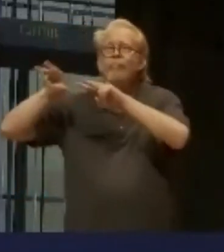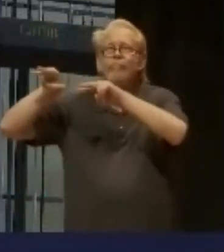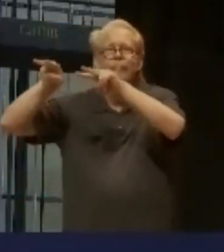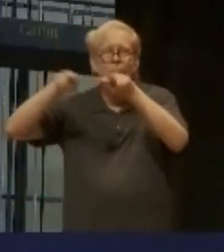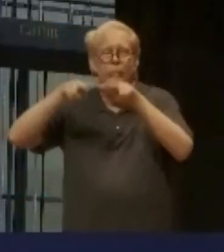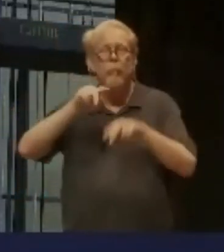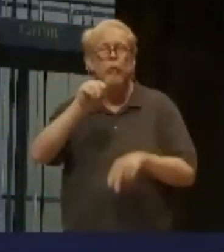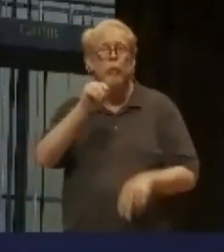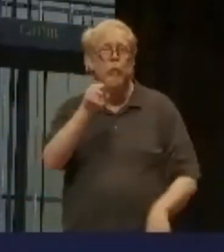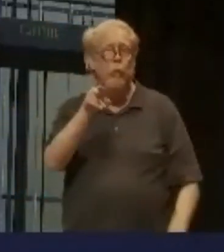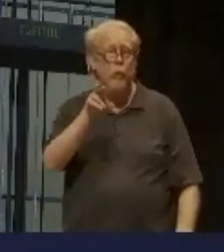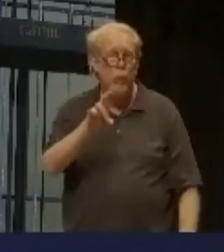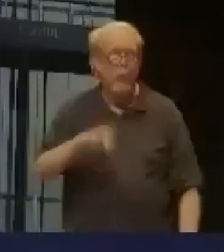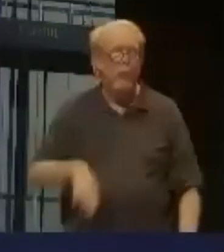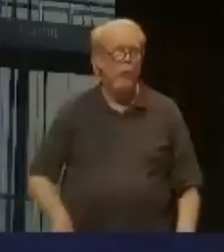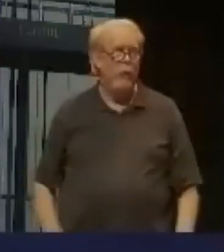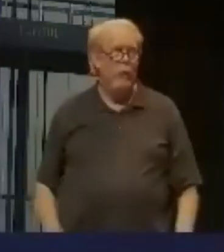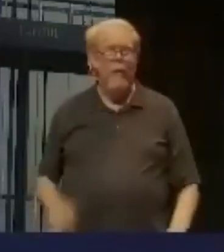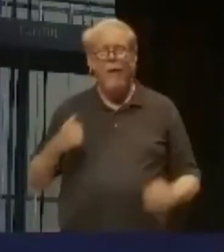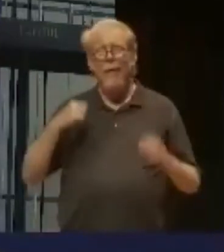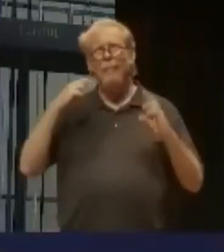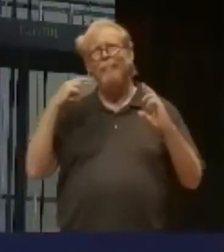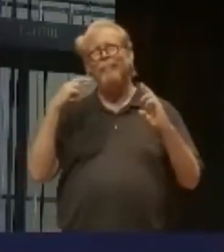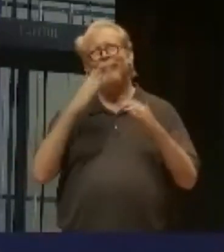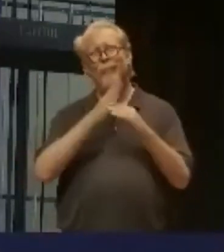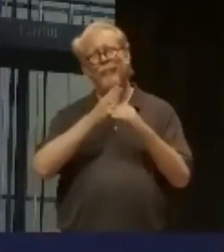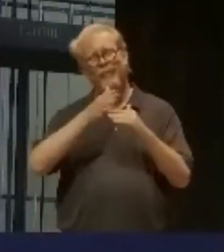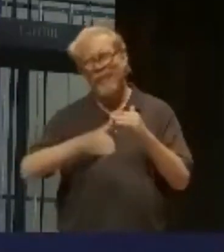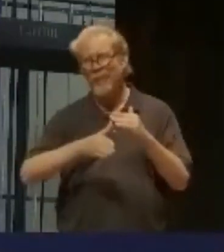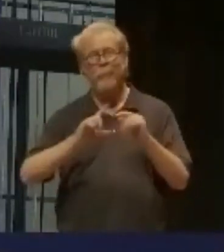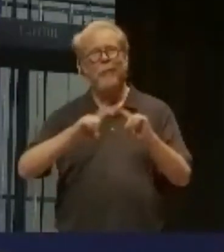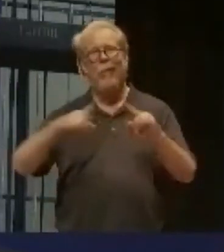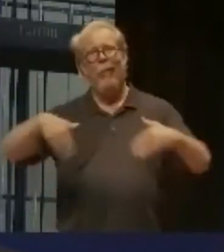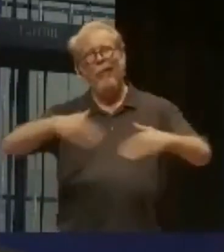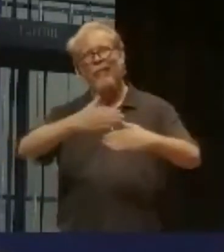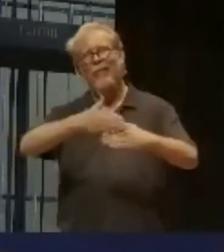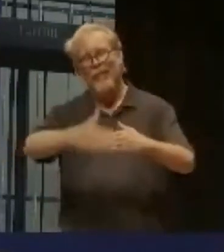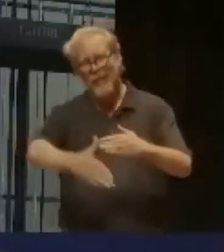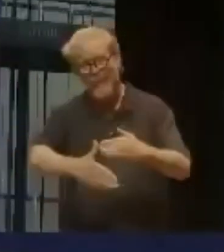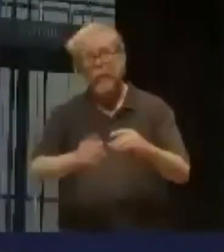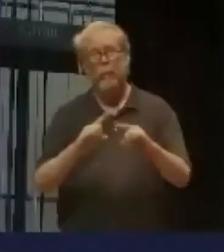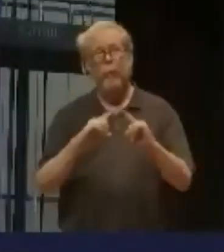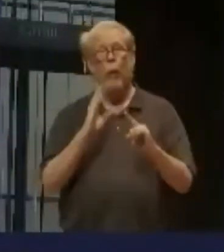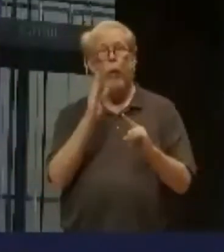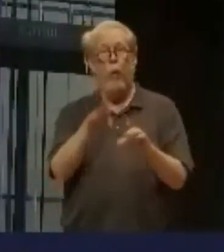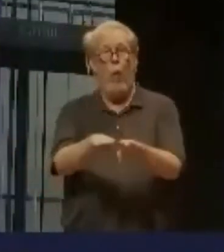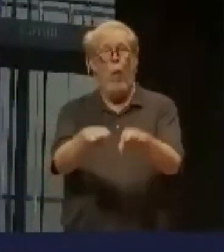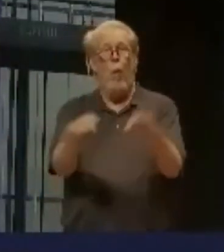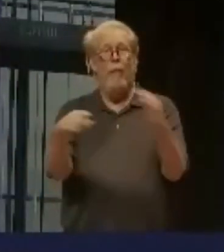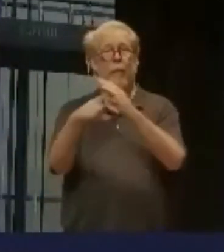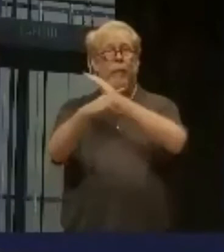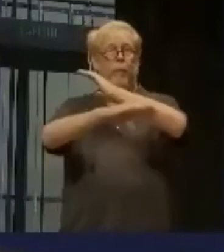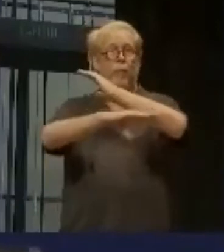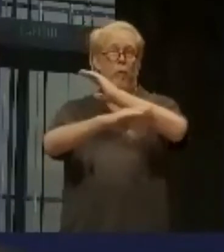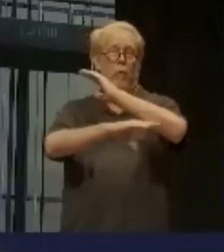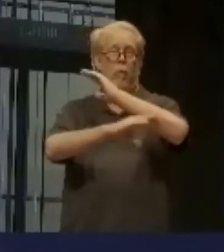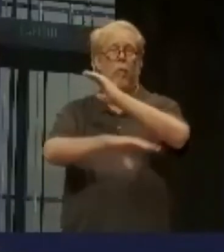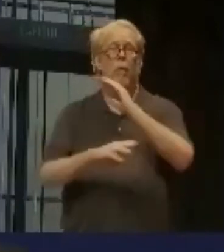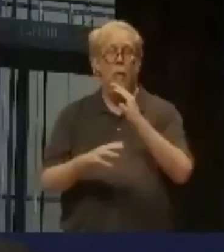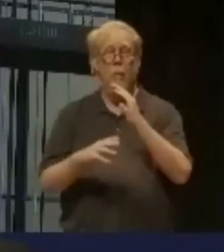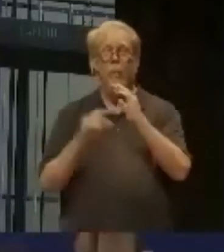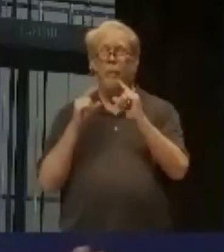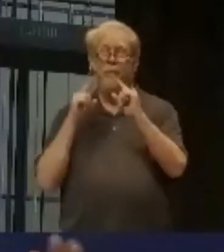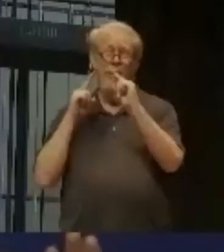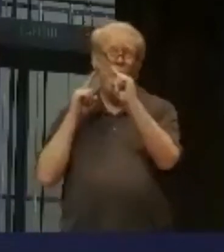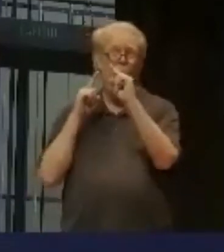más preguntas, bueno, vamos, caminemos alrededor del campus, vamos a hacer el tour.